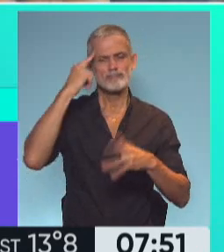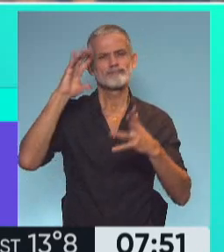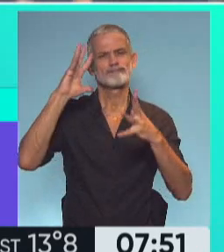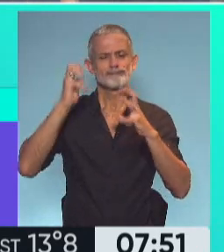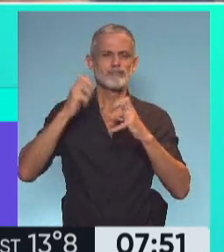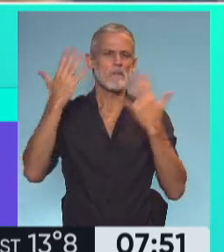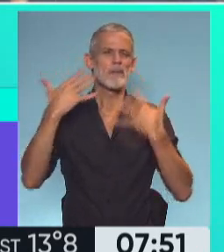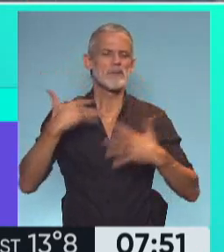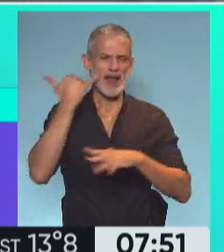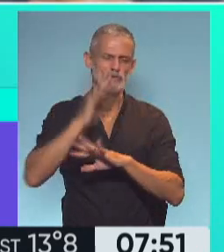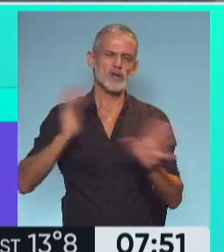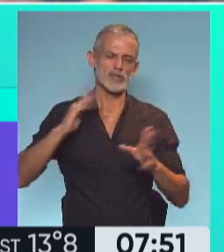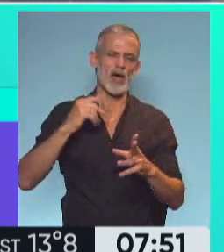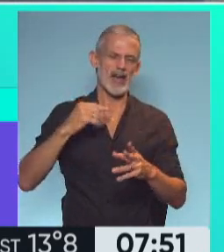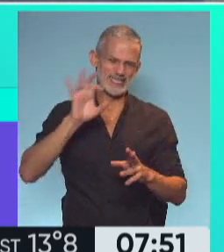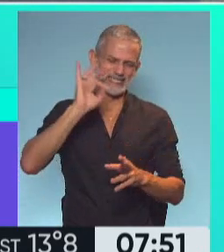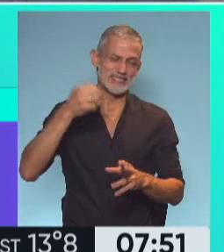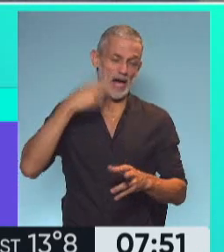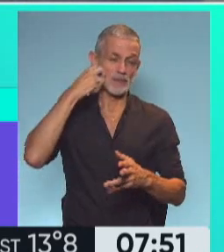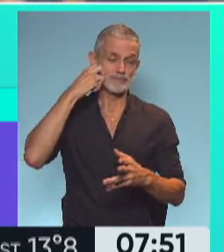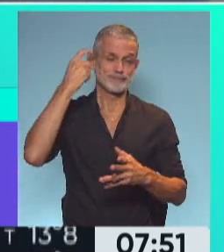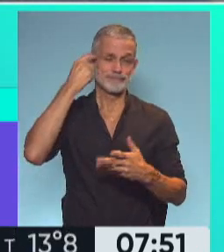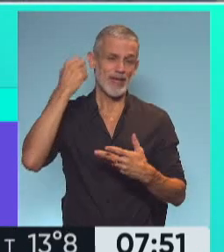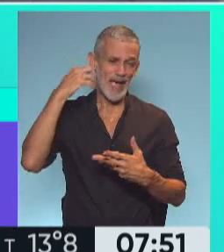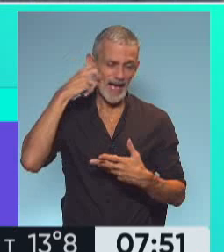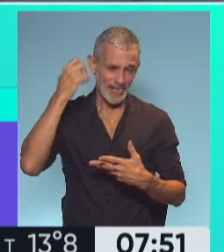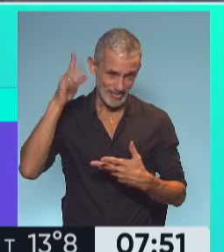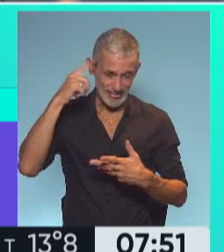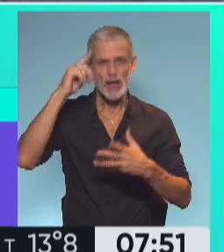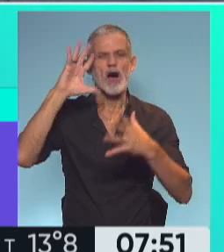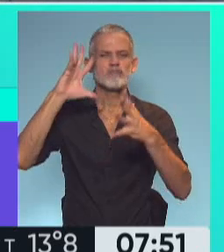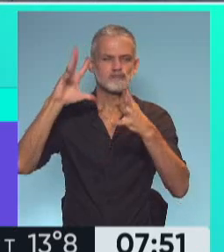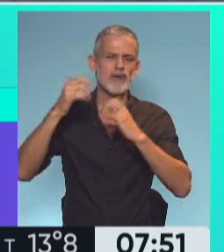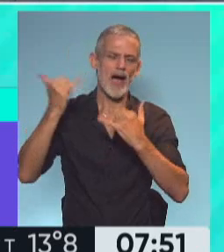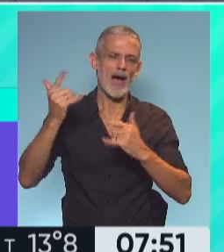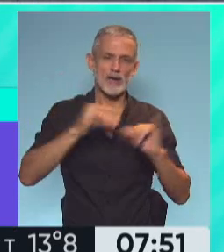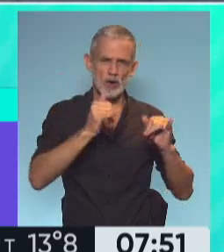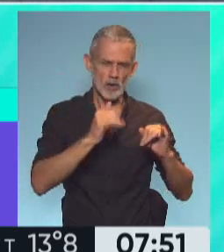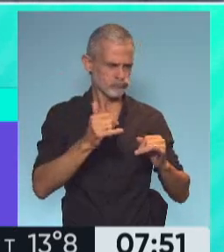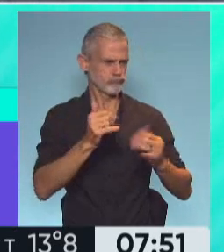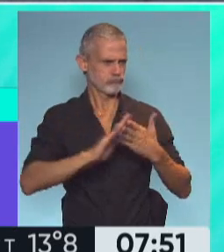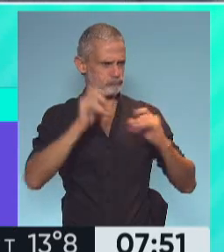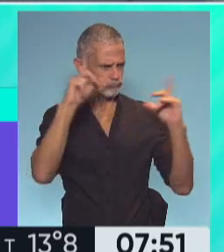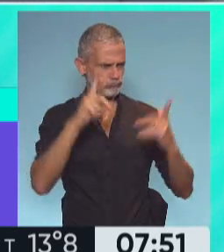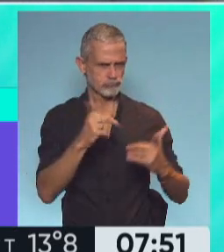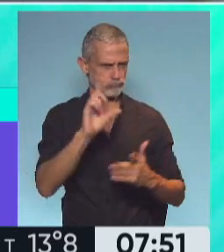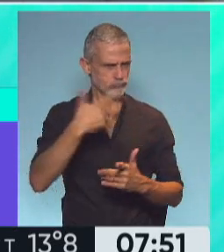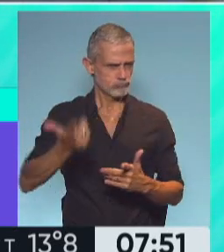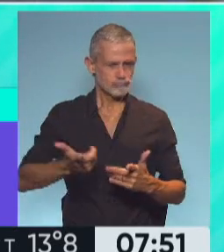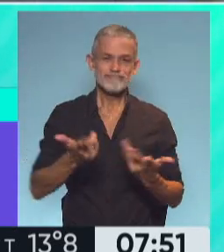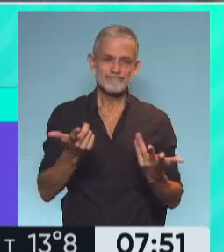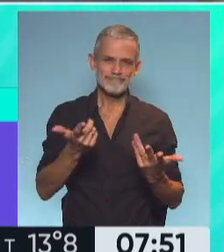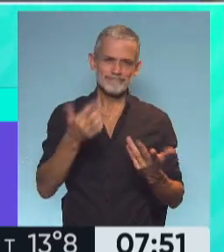mejor preparados para afrontar síntomas cognitivos en pacientes de edad avanzada que síntomas cognitivos en pacientes jóvenes. Y según los estudios